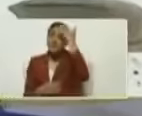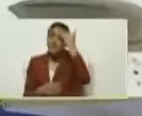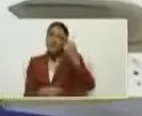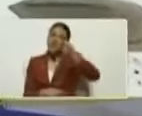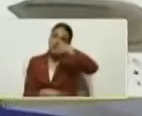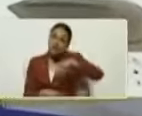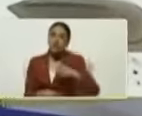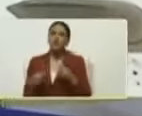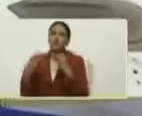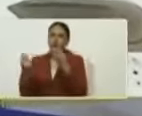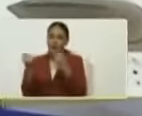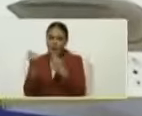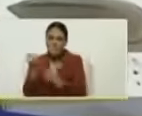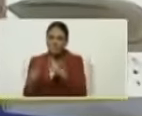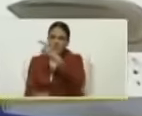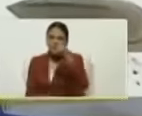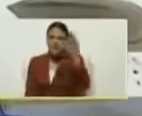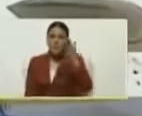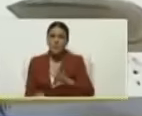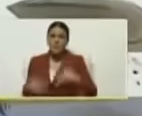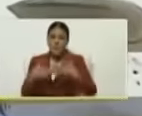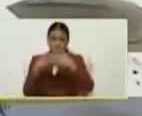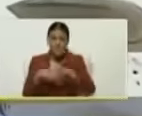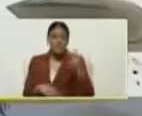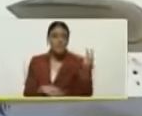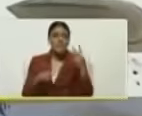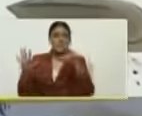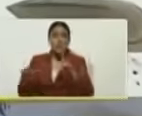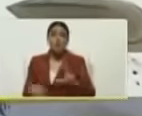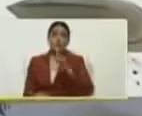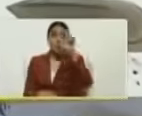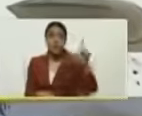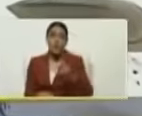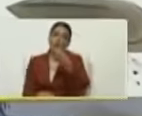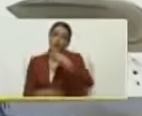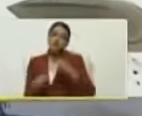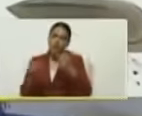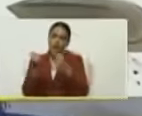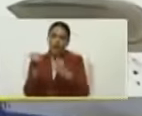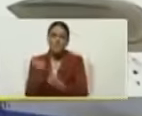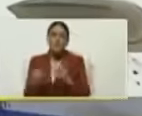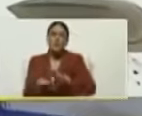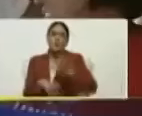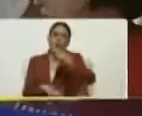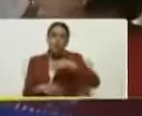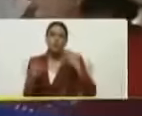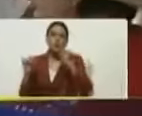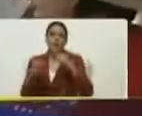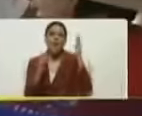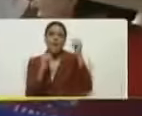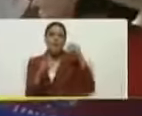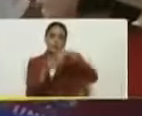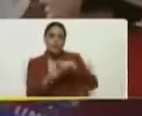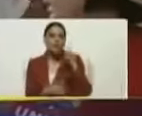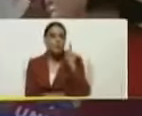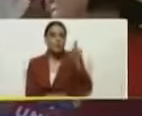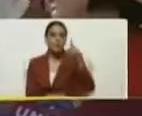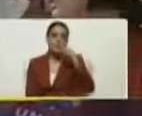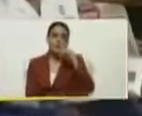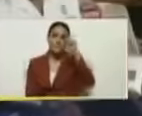los caficultores, que el día 28 de julio les van a dar su respaldo, porque la esperanza está con usted, presidente. La